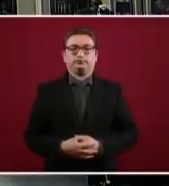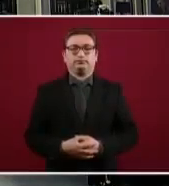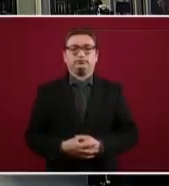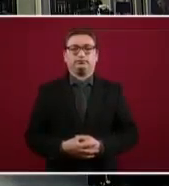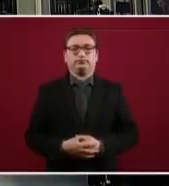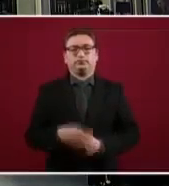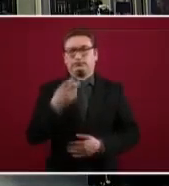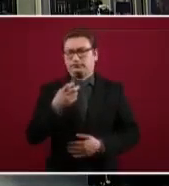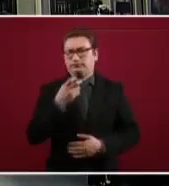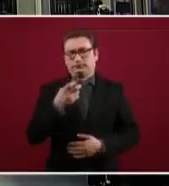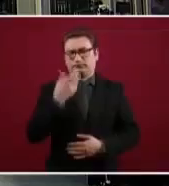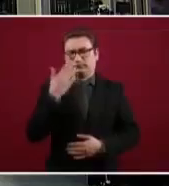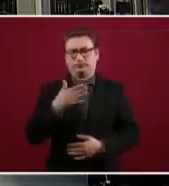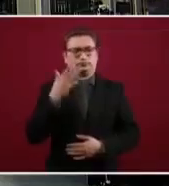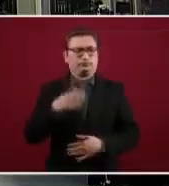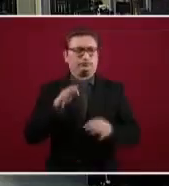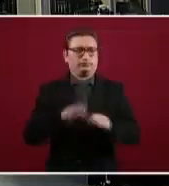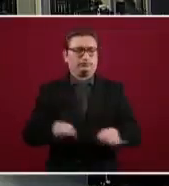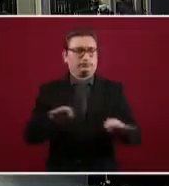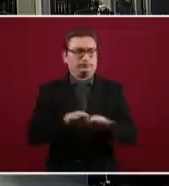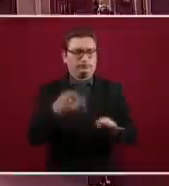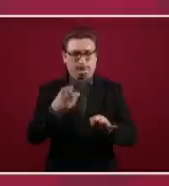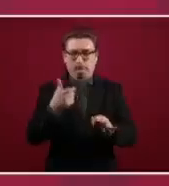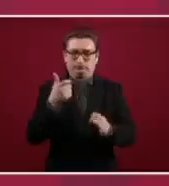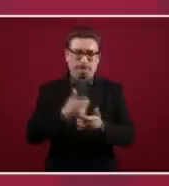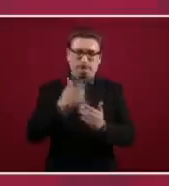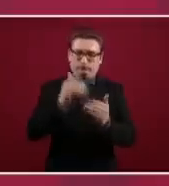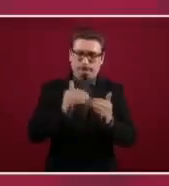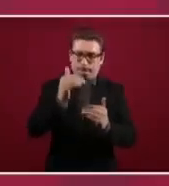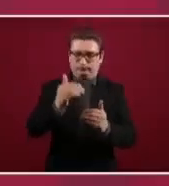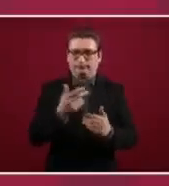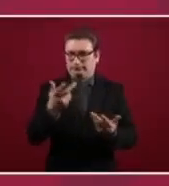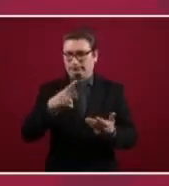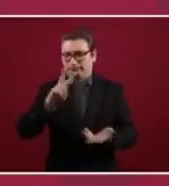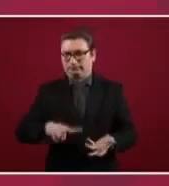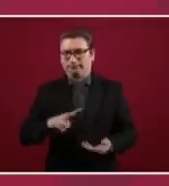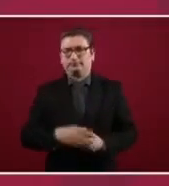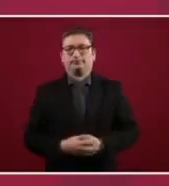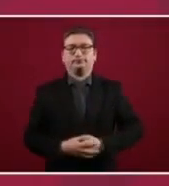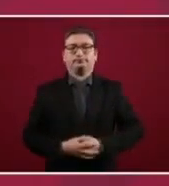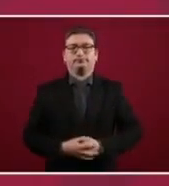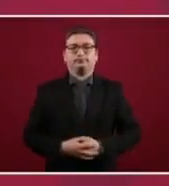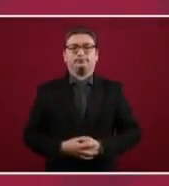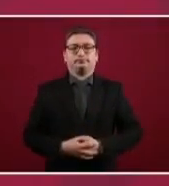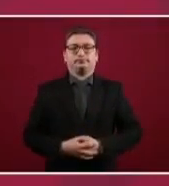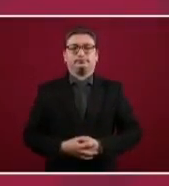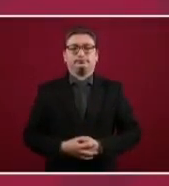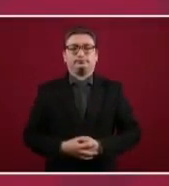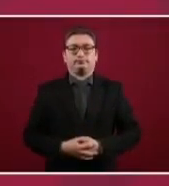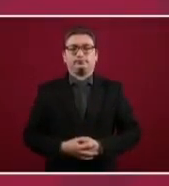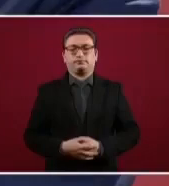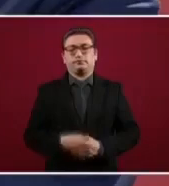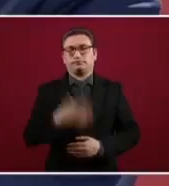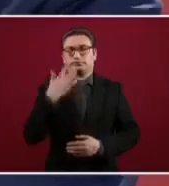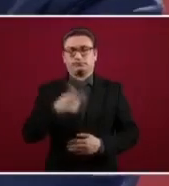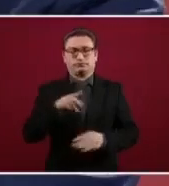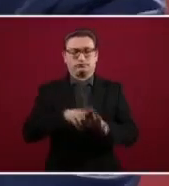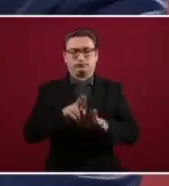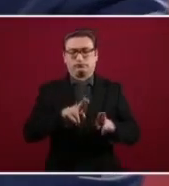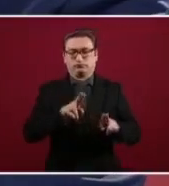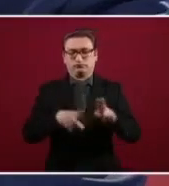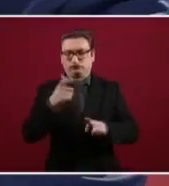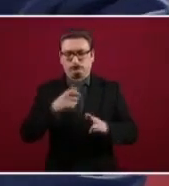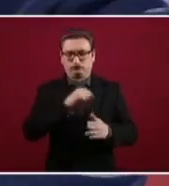ese es el aumento del menos reales es descontar inflación